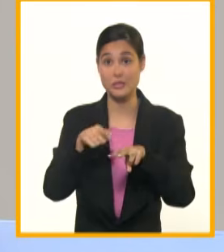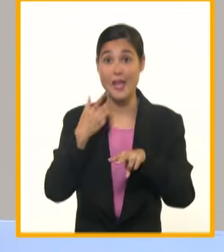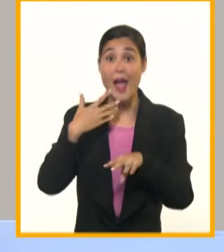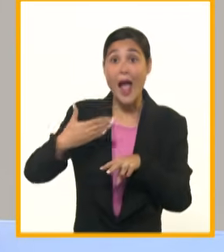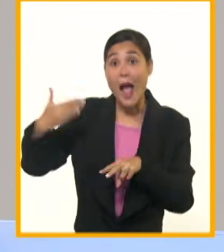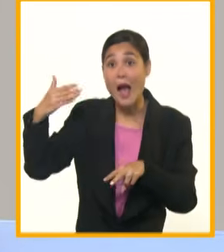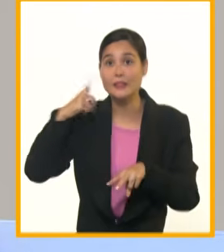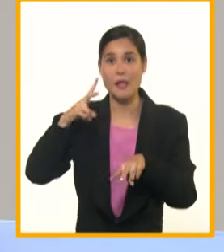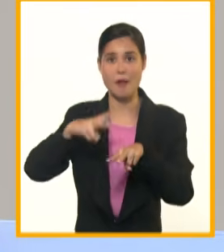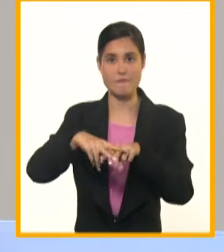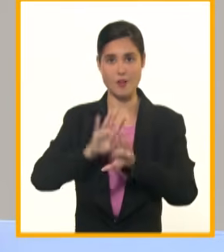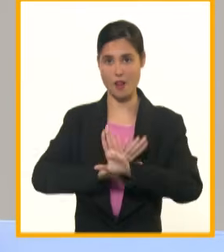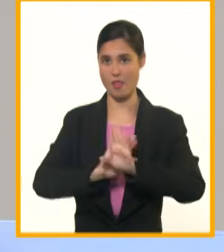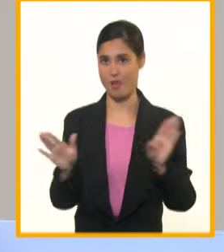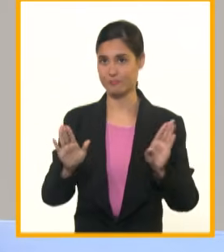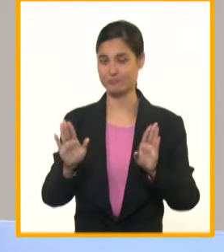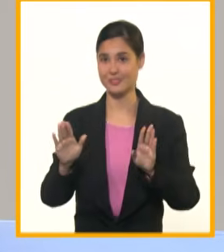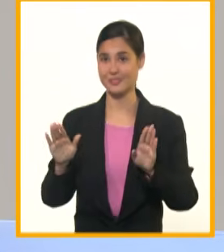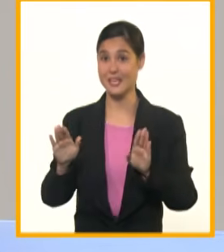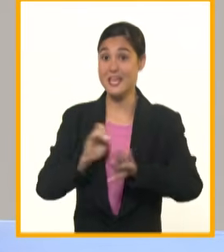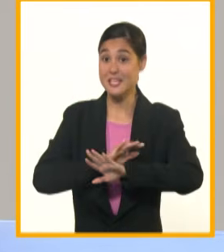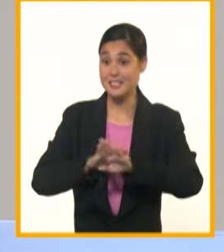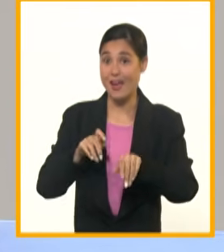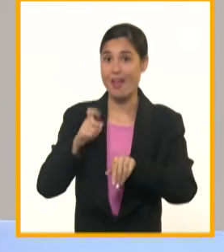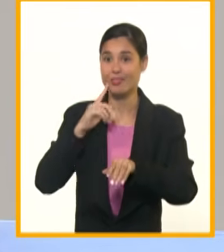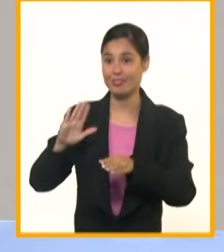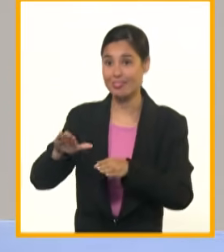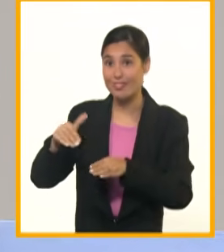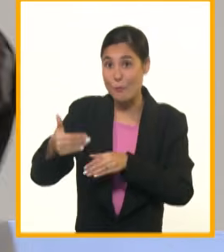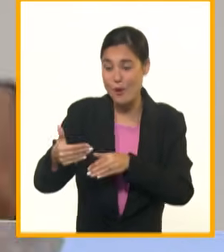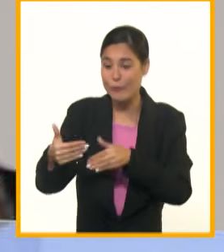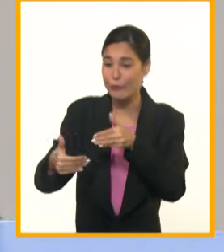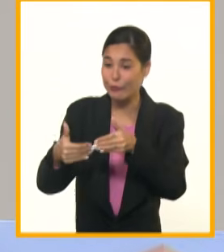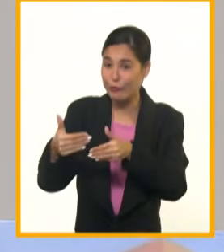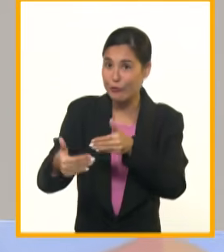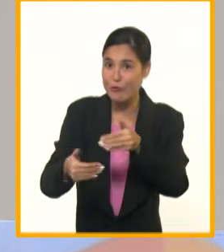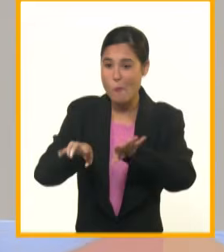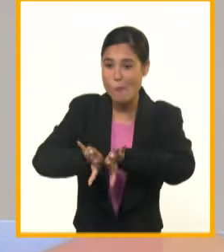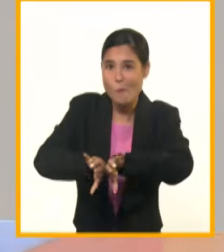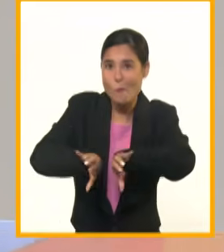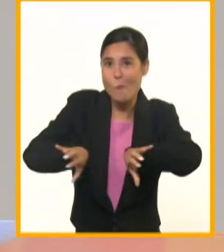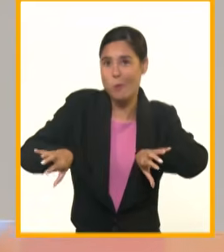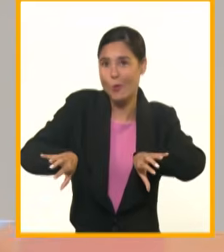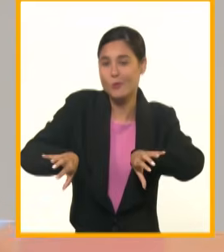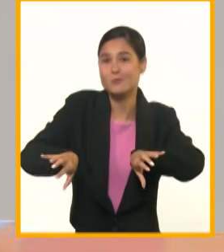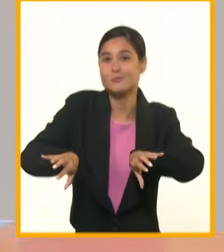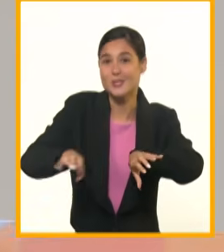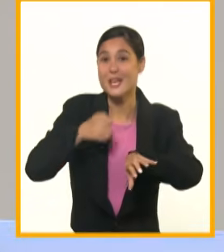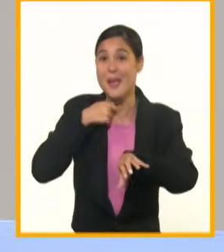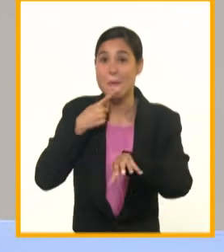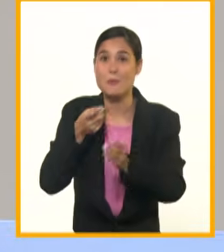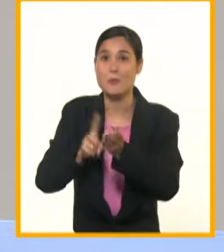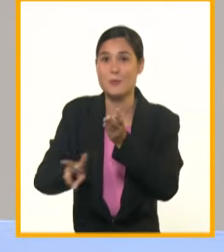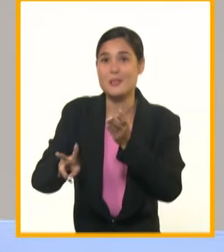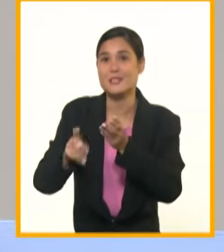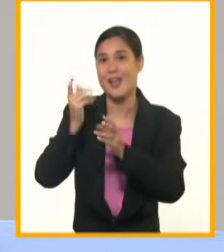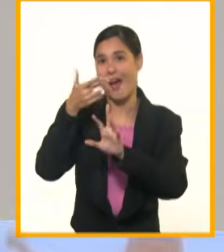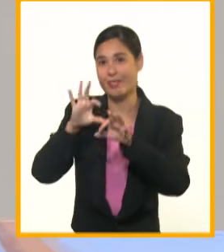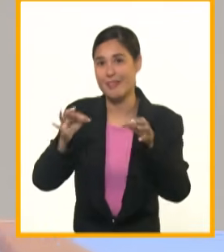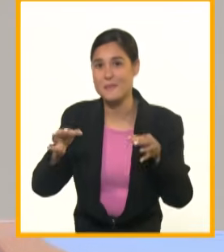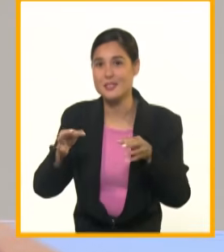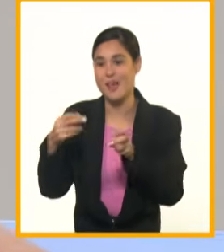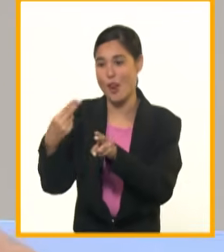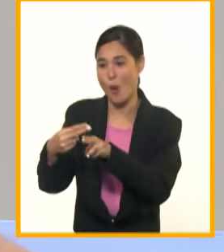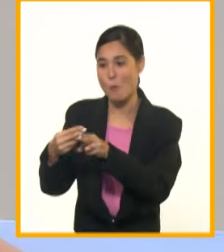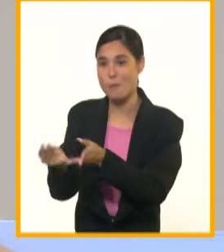la parte que nos toca, indudablemente está la mano del comandante en jefe. Ahí decía, es un gran reto